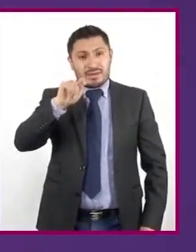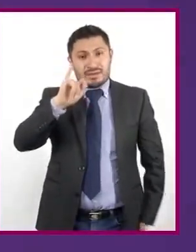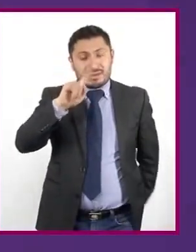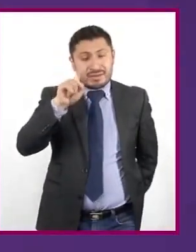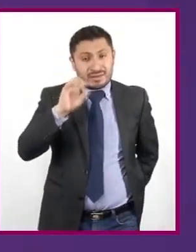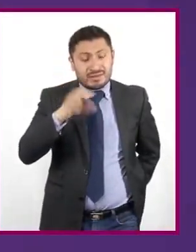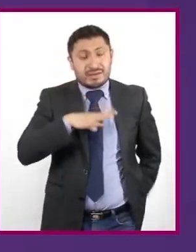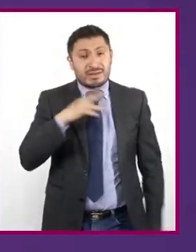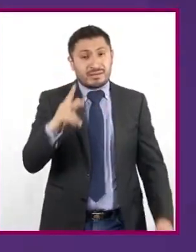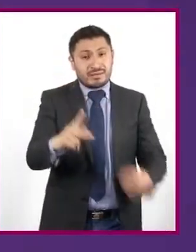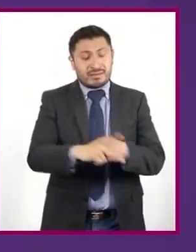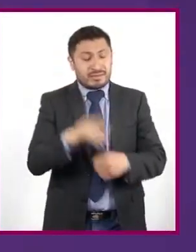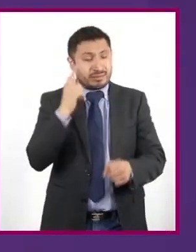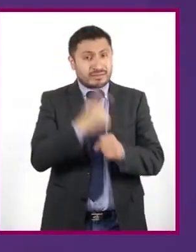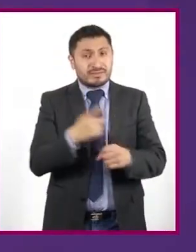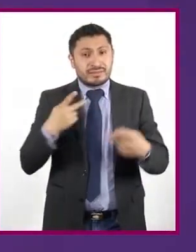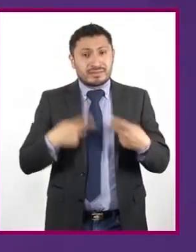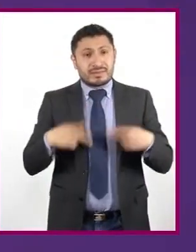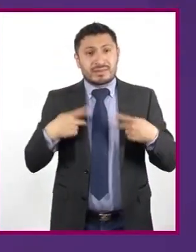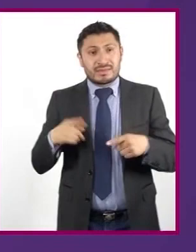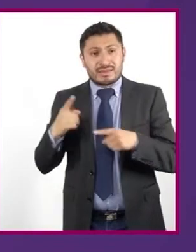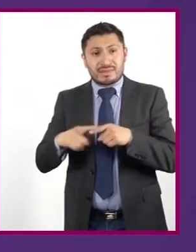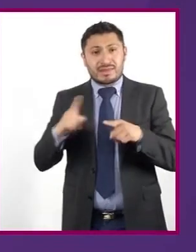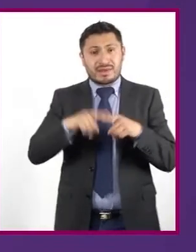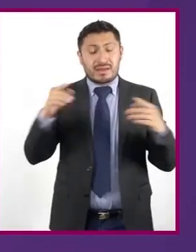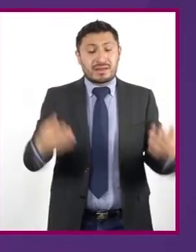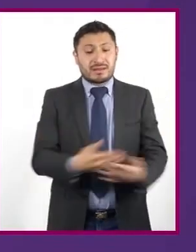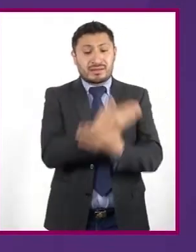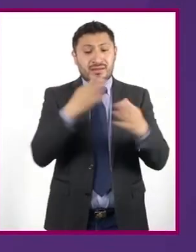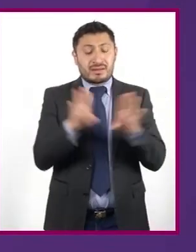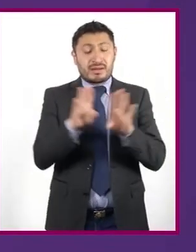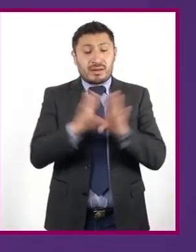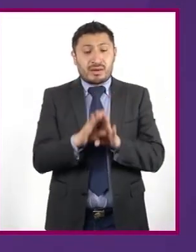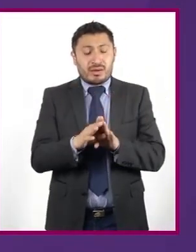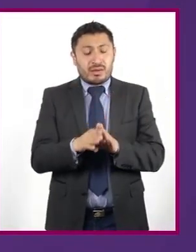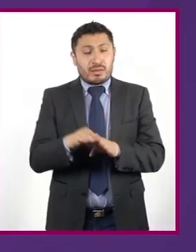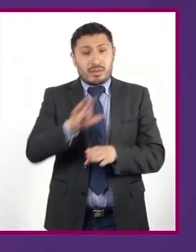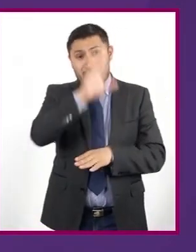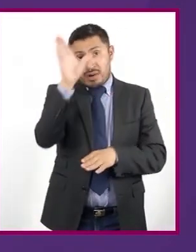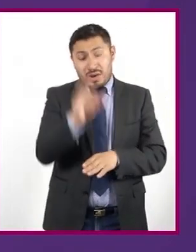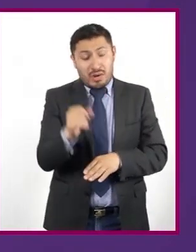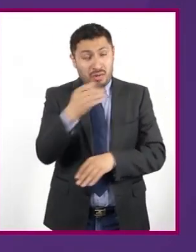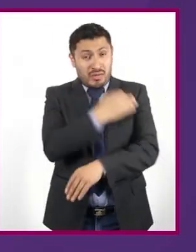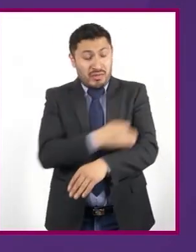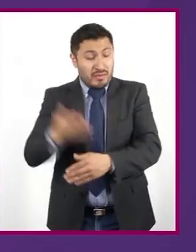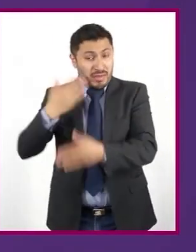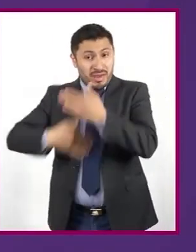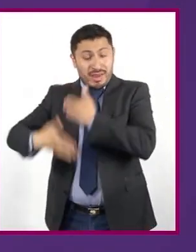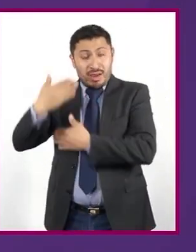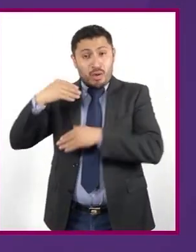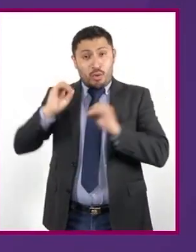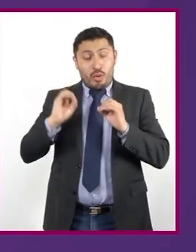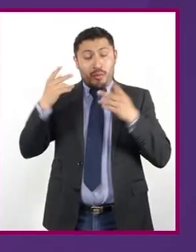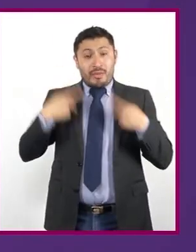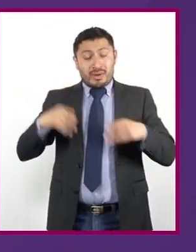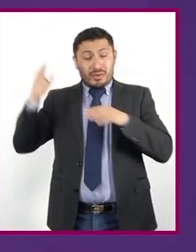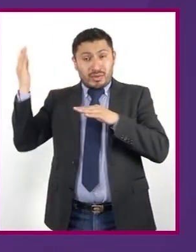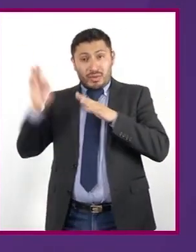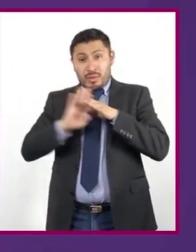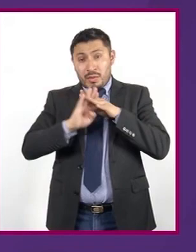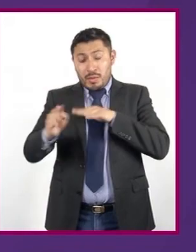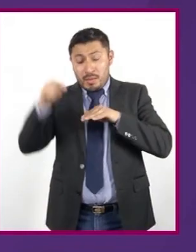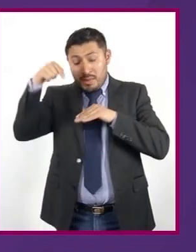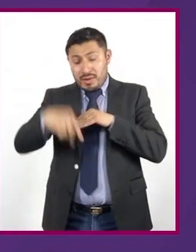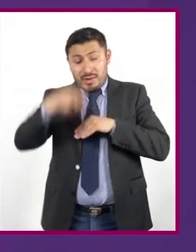nuestro país podemos encontrar personas con diferente origen, como descendientes de africanos o inmigrantes que vinieron de países tan diversos